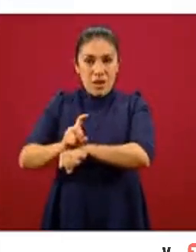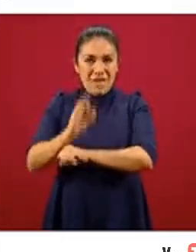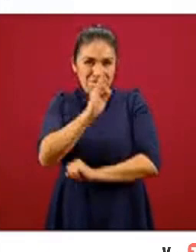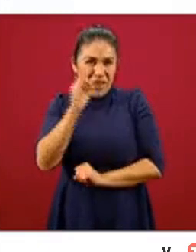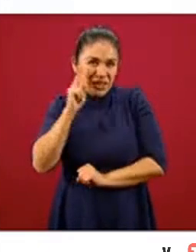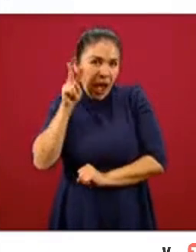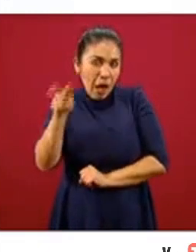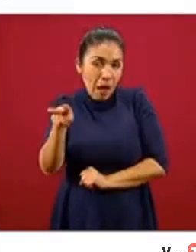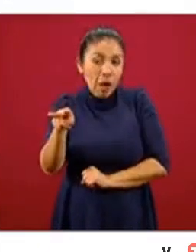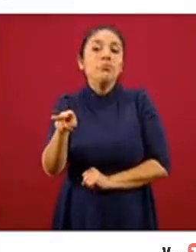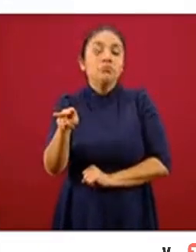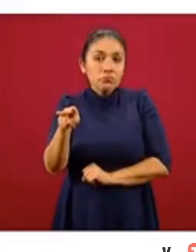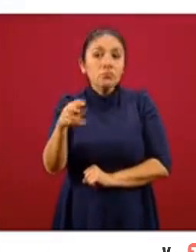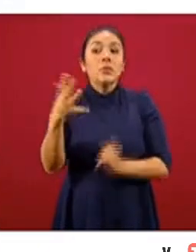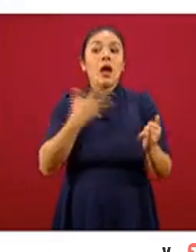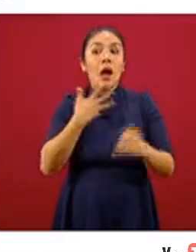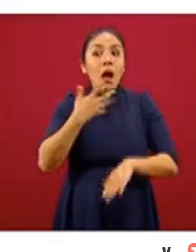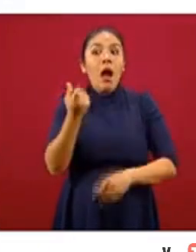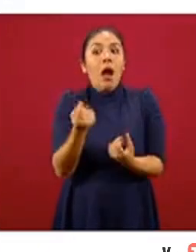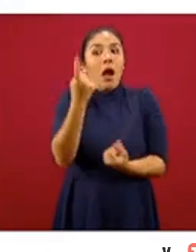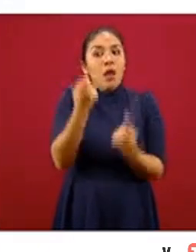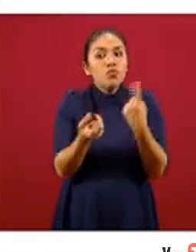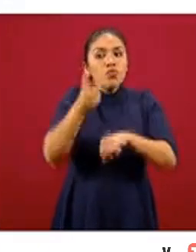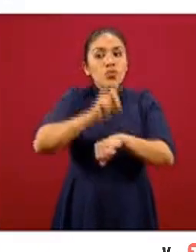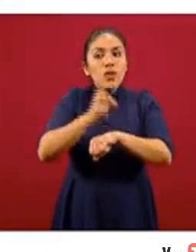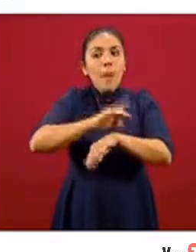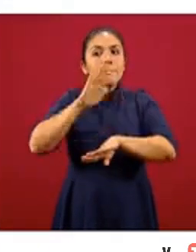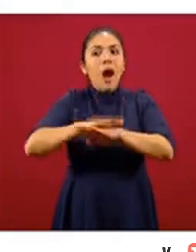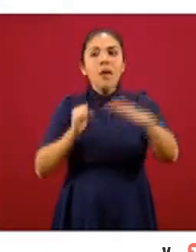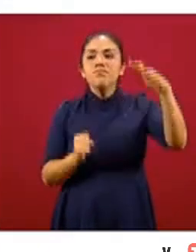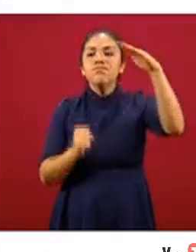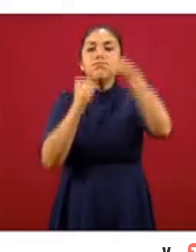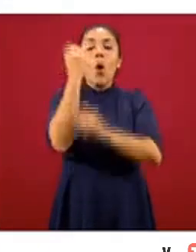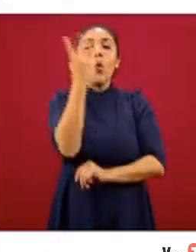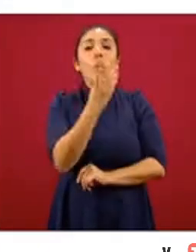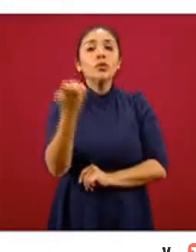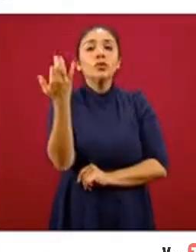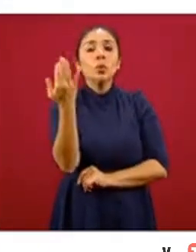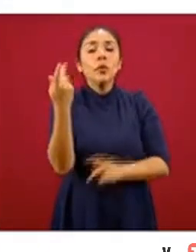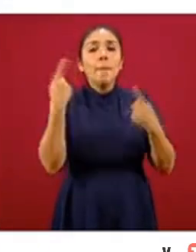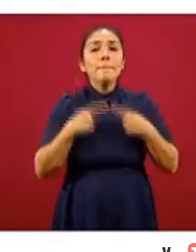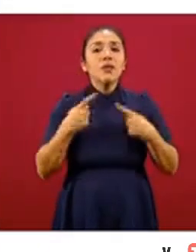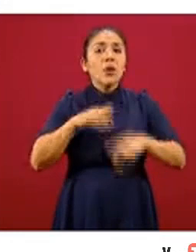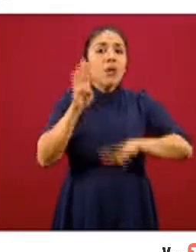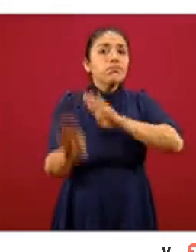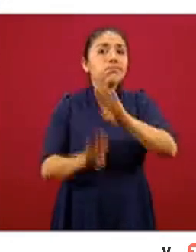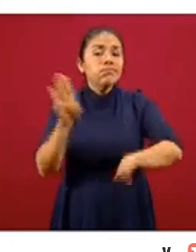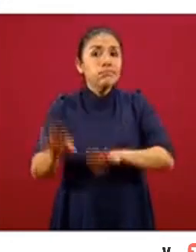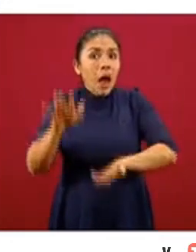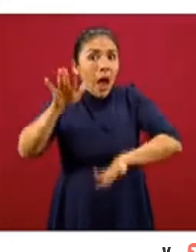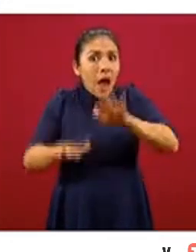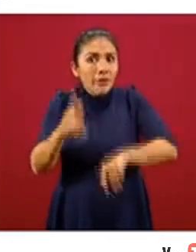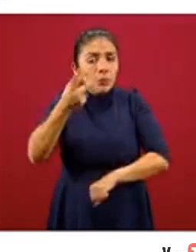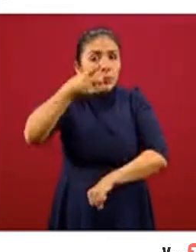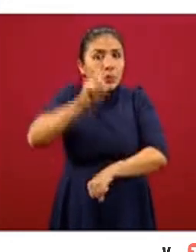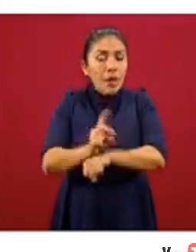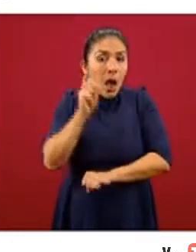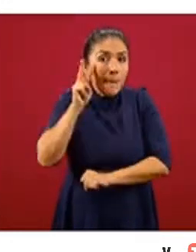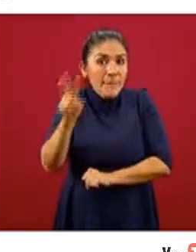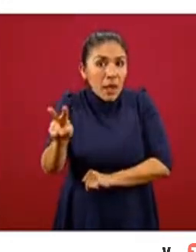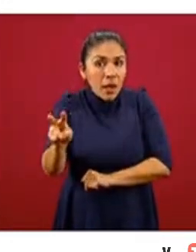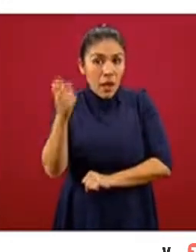hemos llegado a puntos máximos de 450 defunciones en algunos días. Aquí se